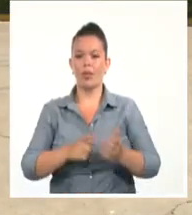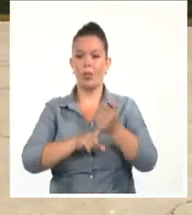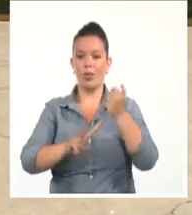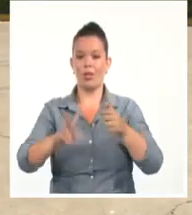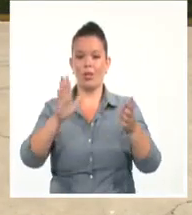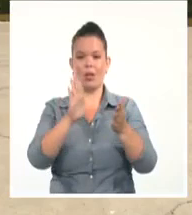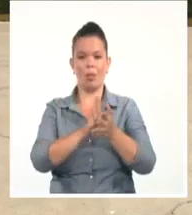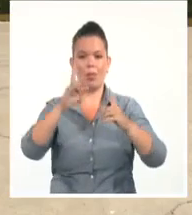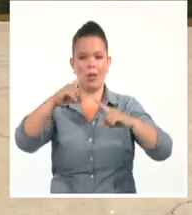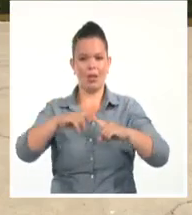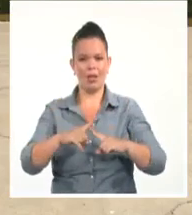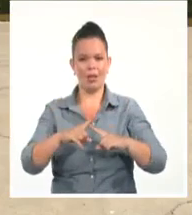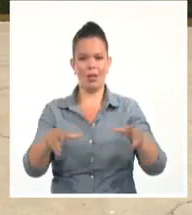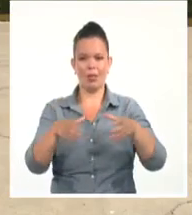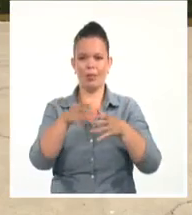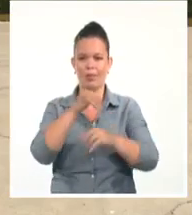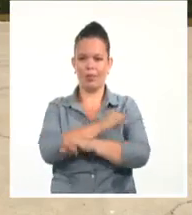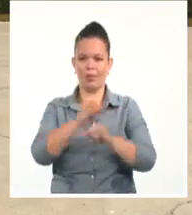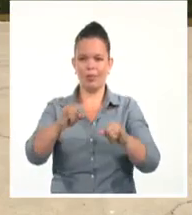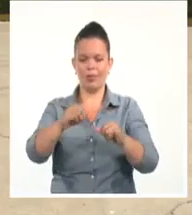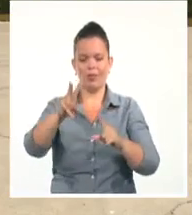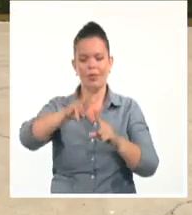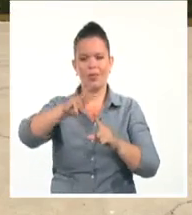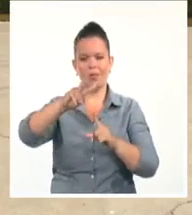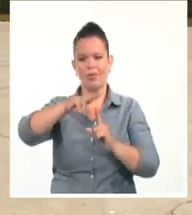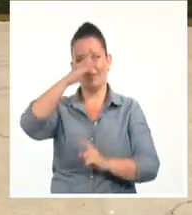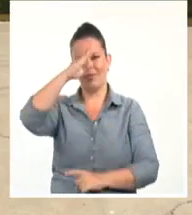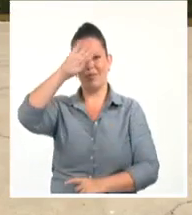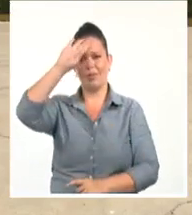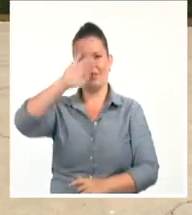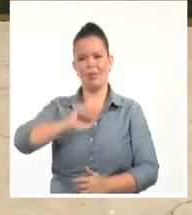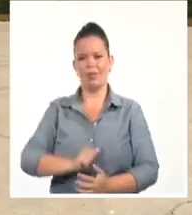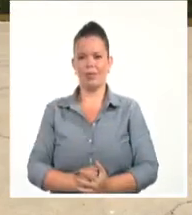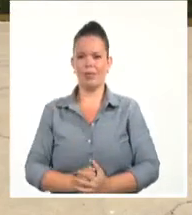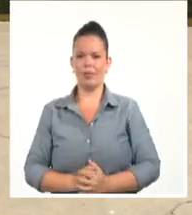Bernardo Espinosa, Sistema Informativo de la Televisión Cubana.